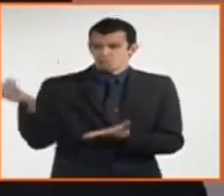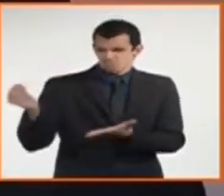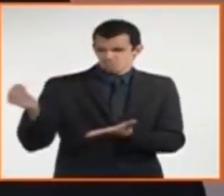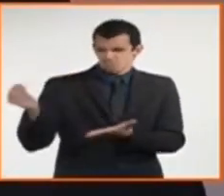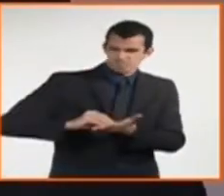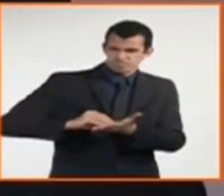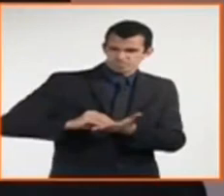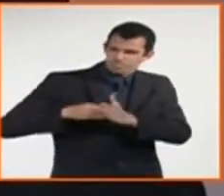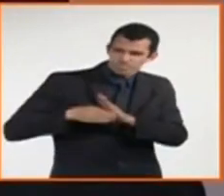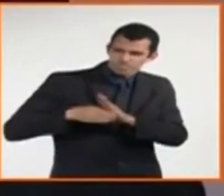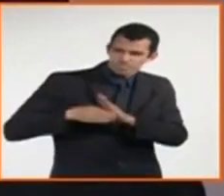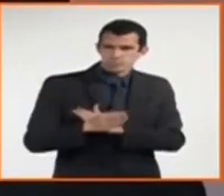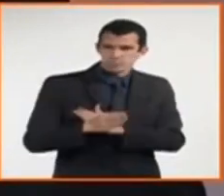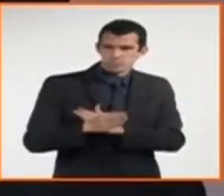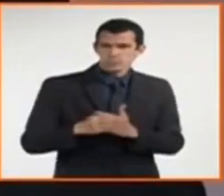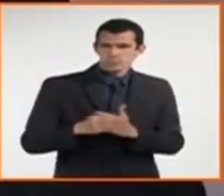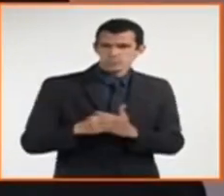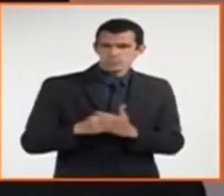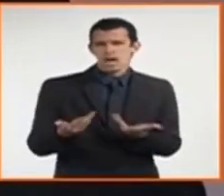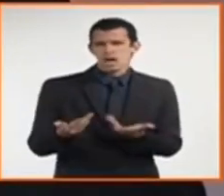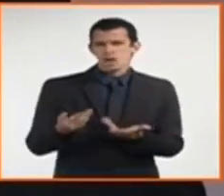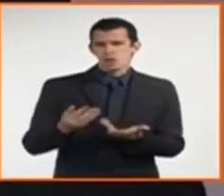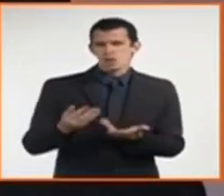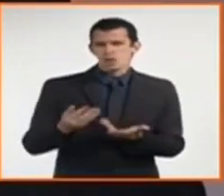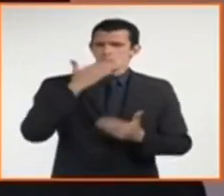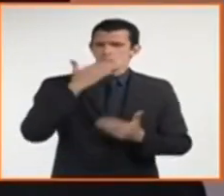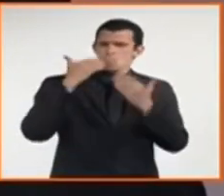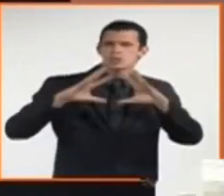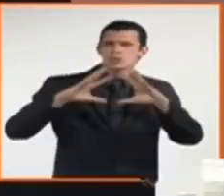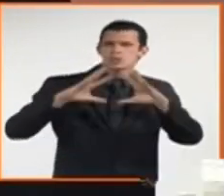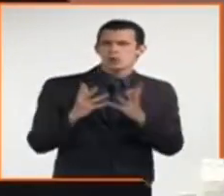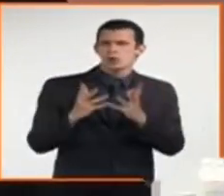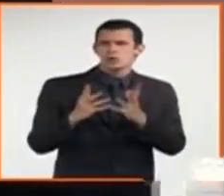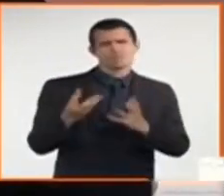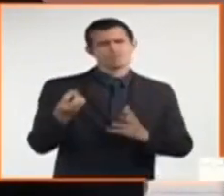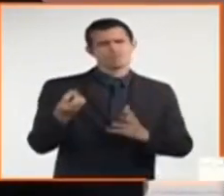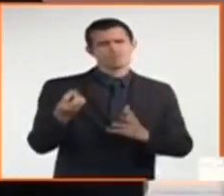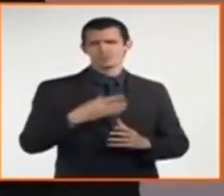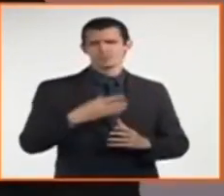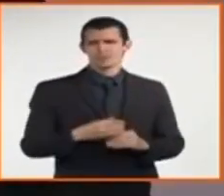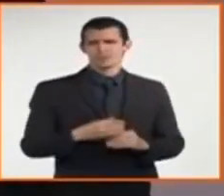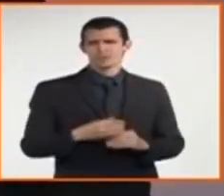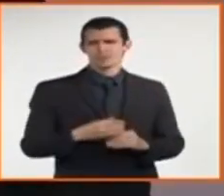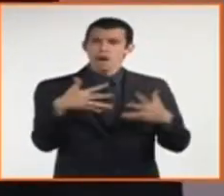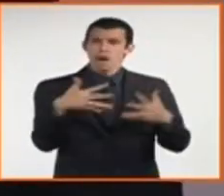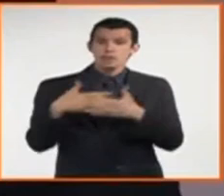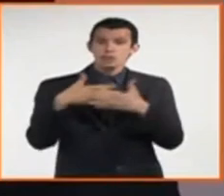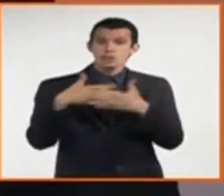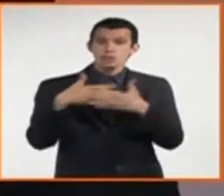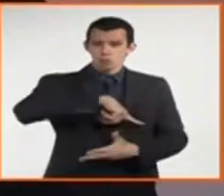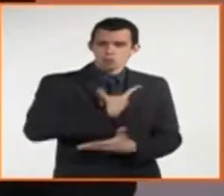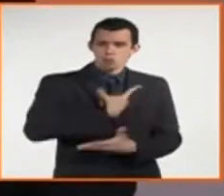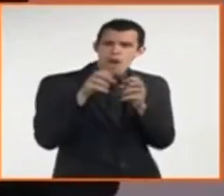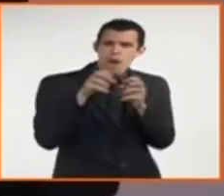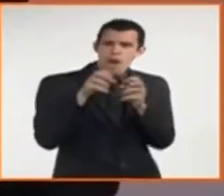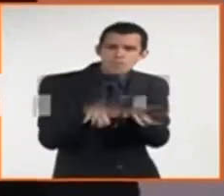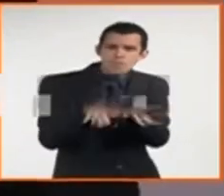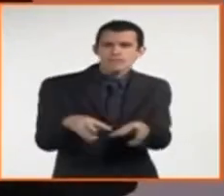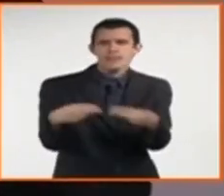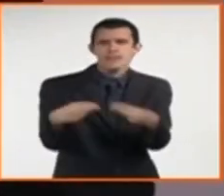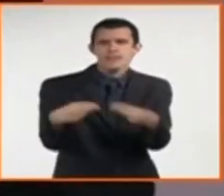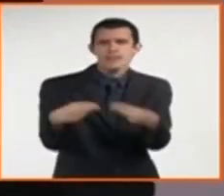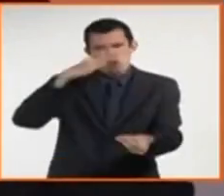en términos culturales y artísticos eso eso es tremendo y nosotros desde nuestra posición desde una política